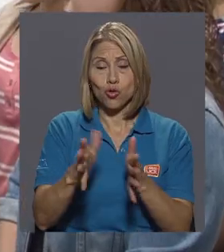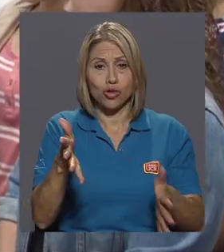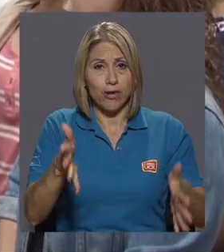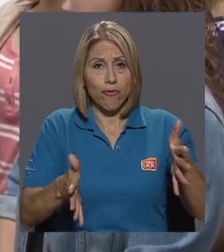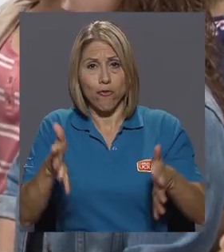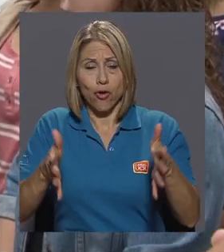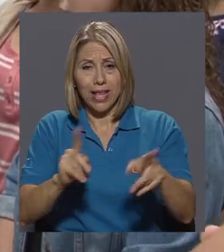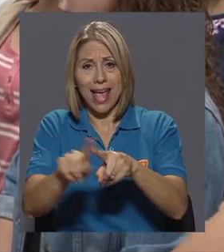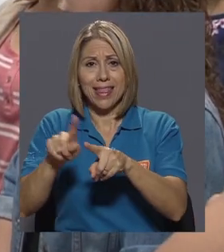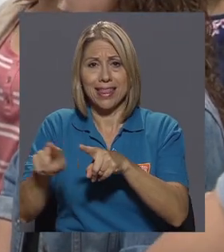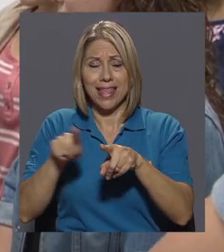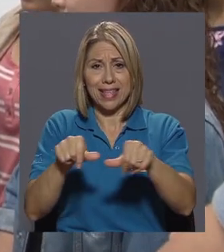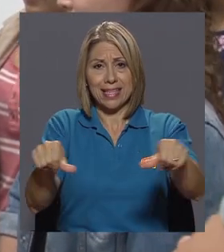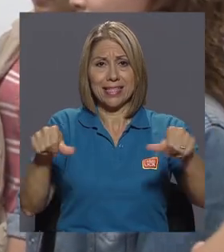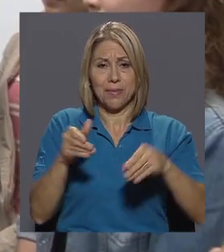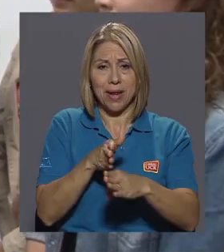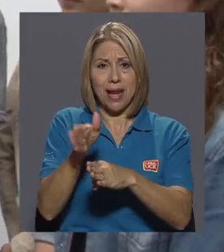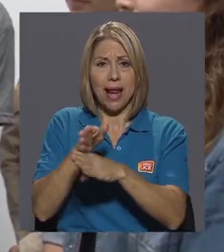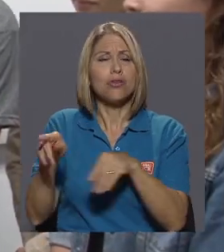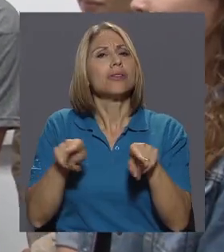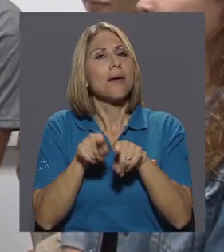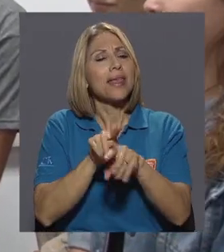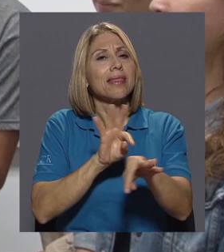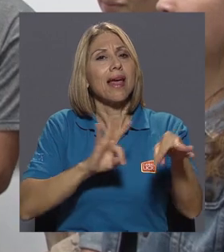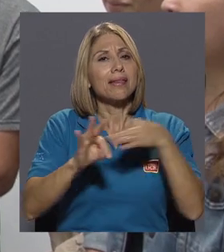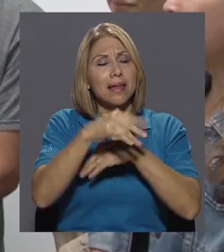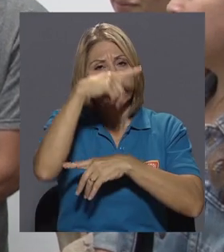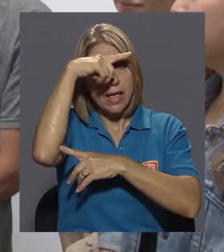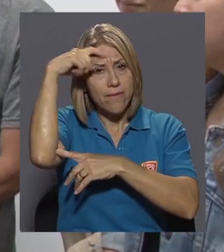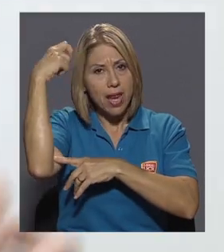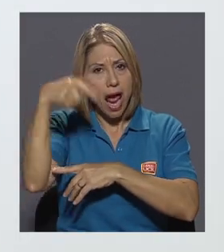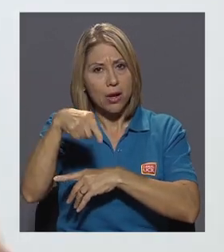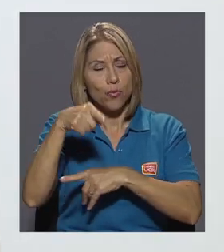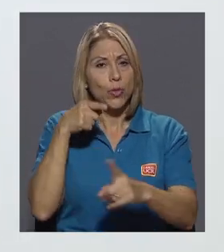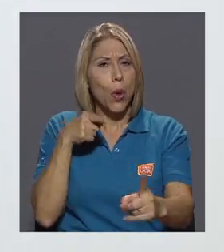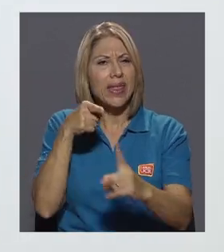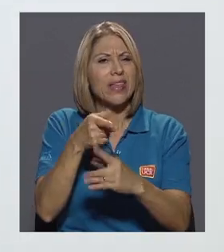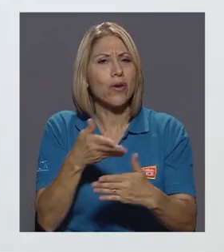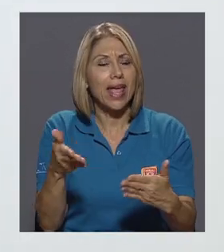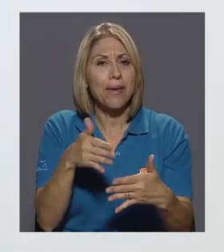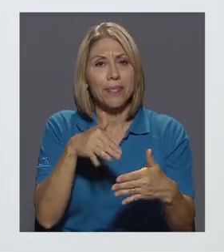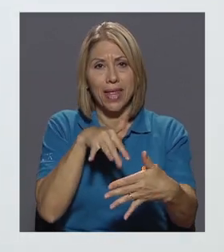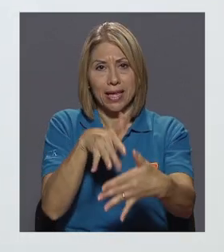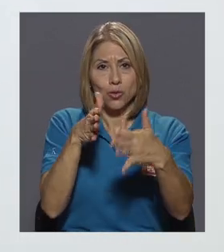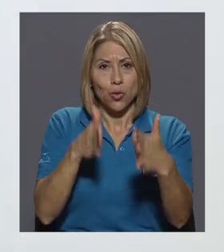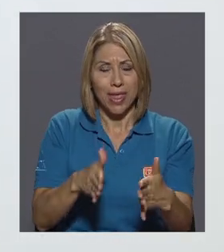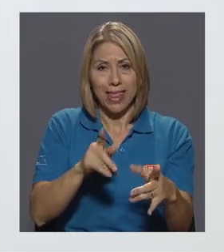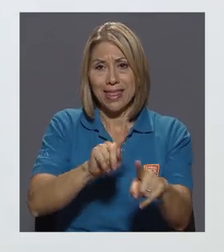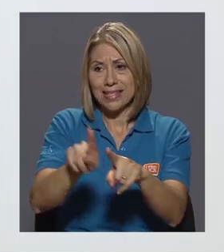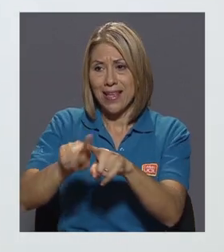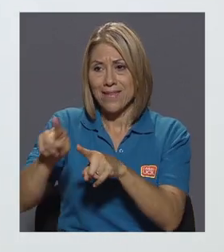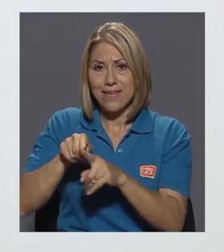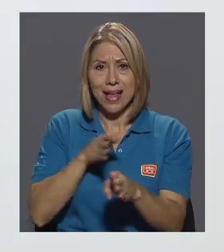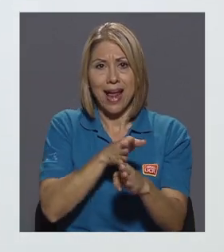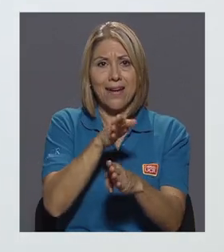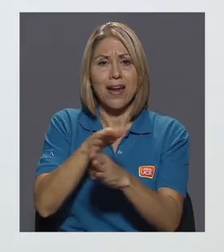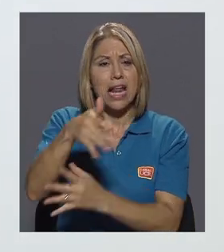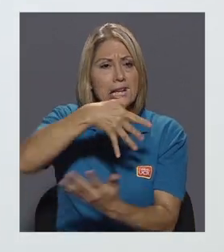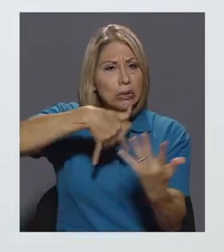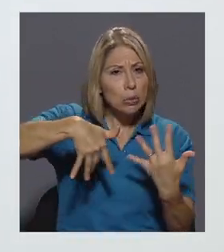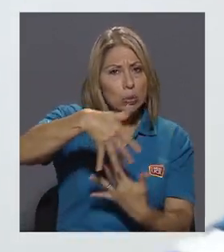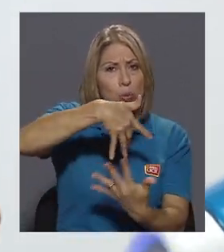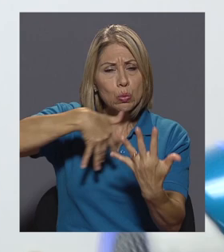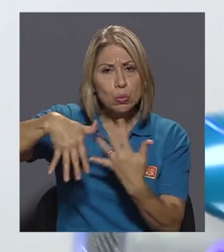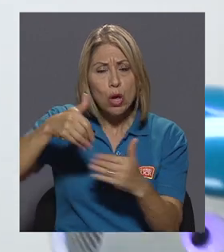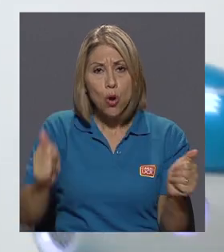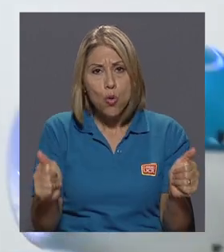robótica interdisciplinarios, se han desarrollado talleres de verano con el objetivo de que los estudiantes de las diversas carreras interactúen, planteen